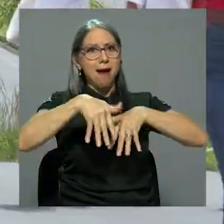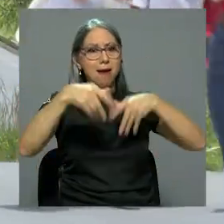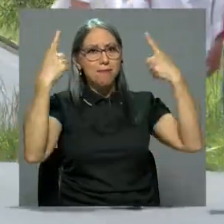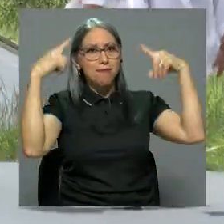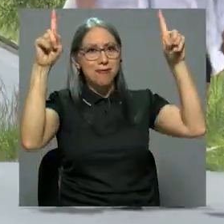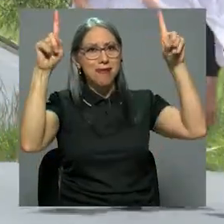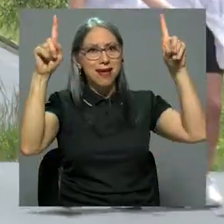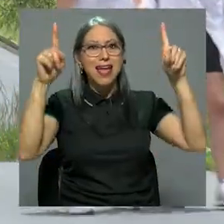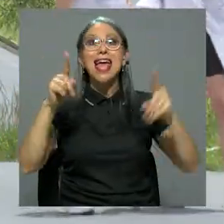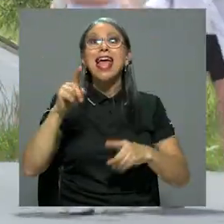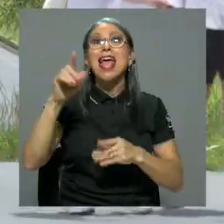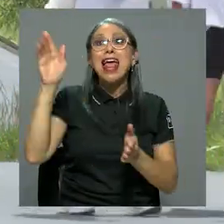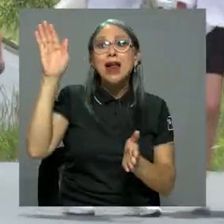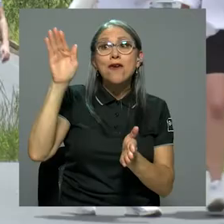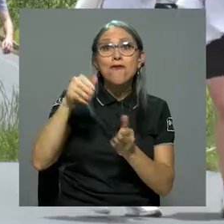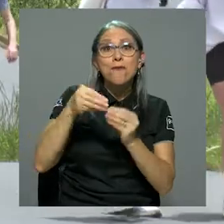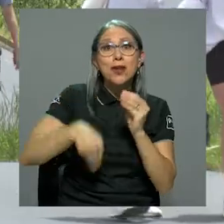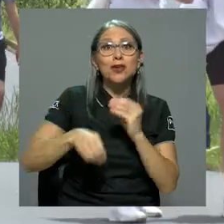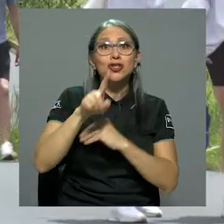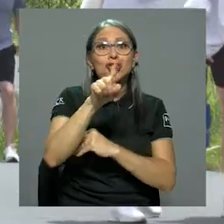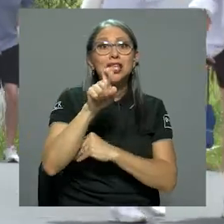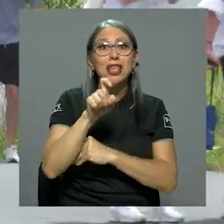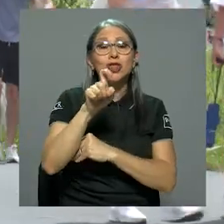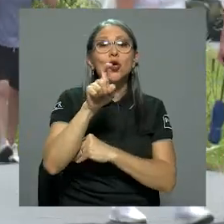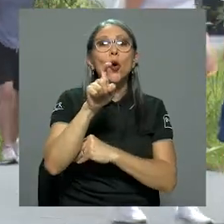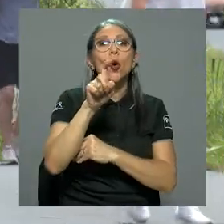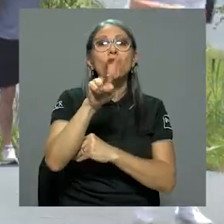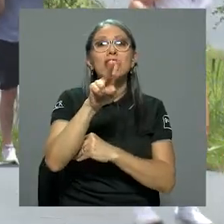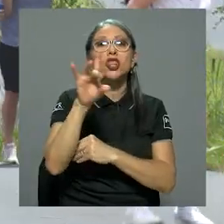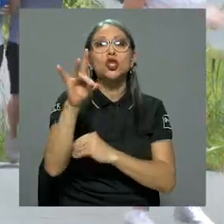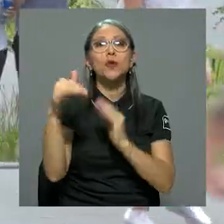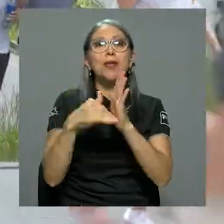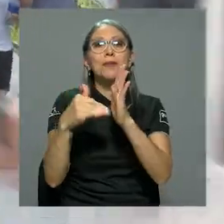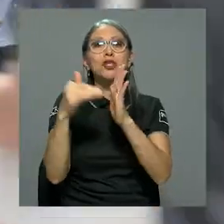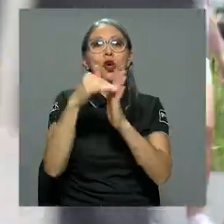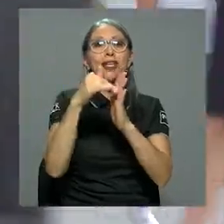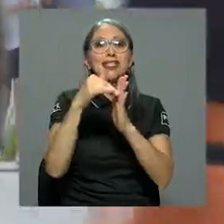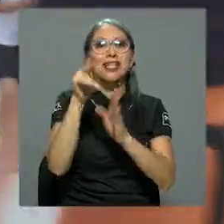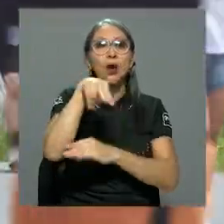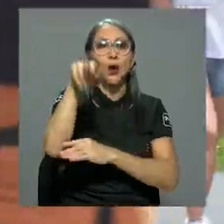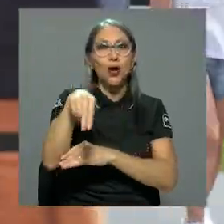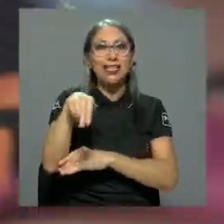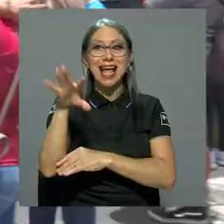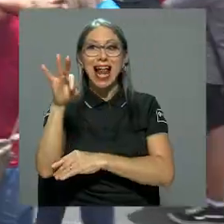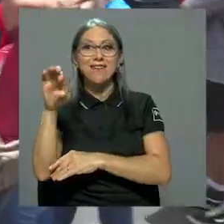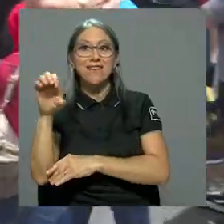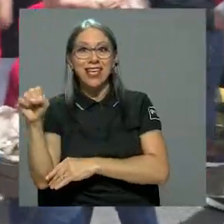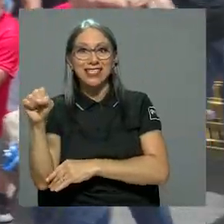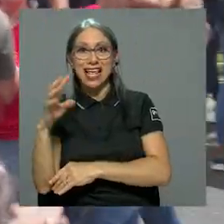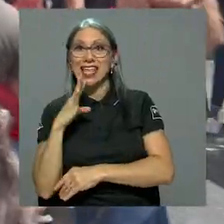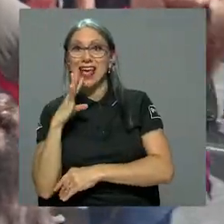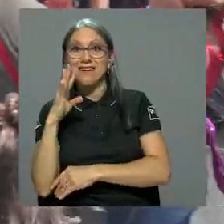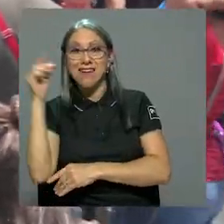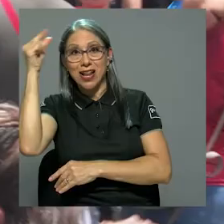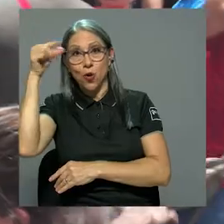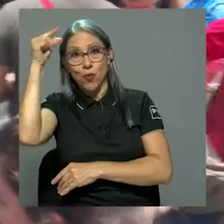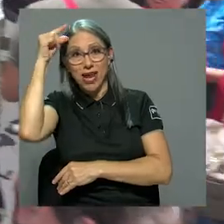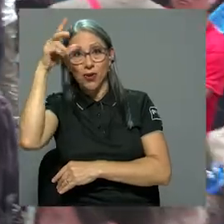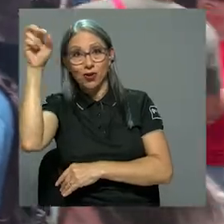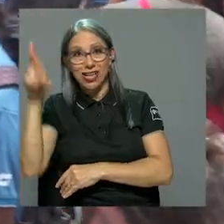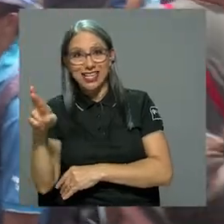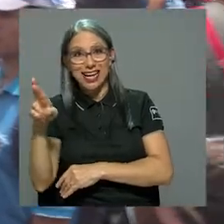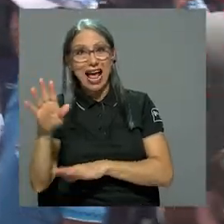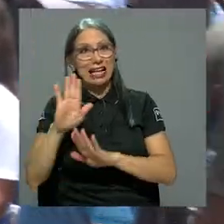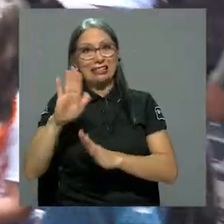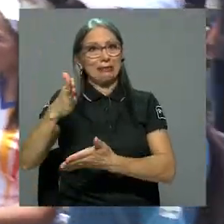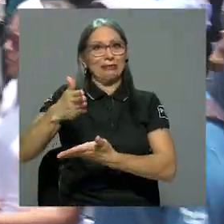de la marcha que el recorte de los 128 mil millones de colones al FES, del cual hablaba el gobierno de la República,